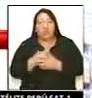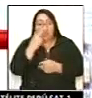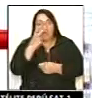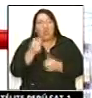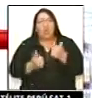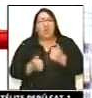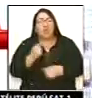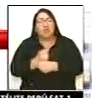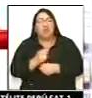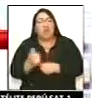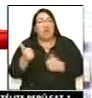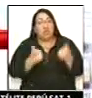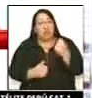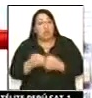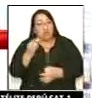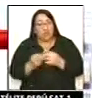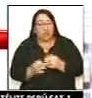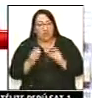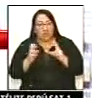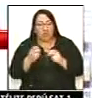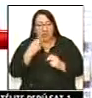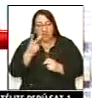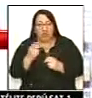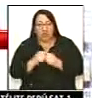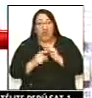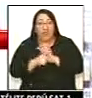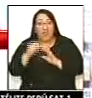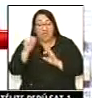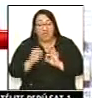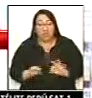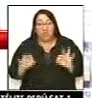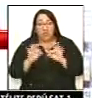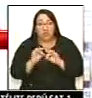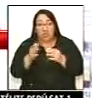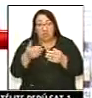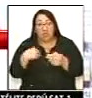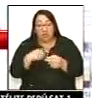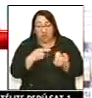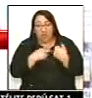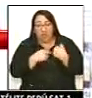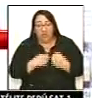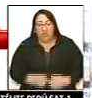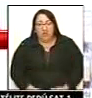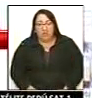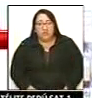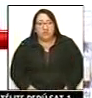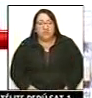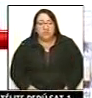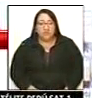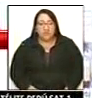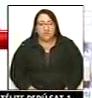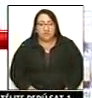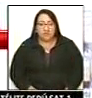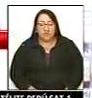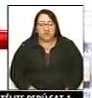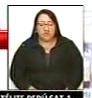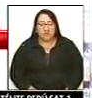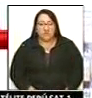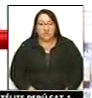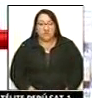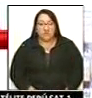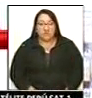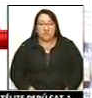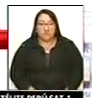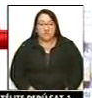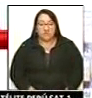es que se está administrando justicia en temas que tienen que ver con derechos fundamentales, porque eso es nuestro córner, eso es nuestro negocio, es